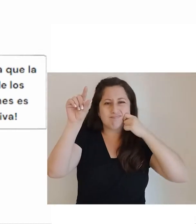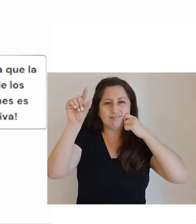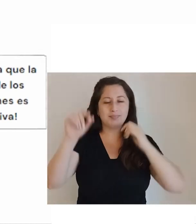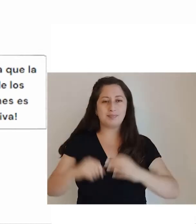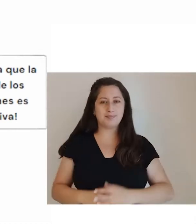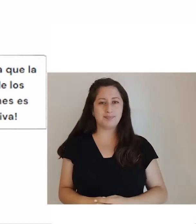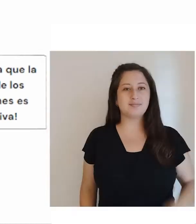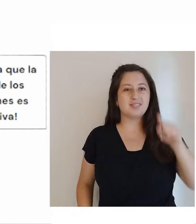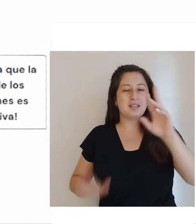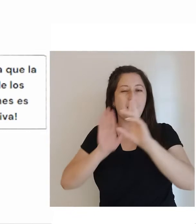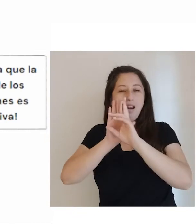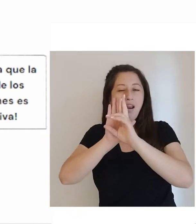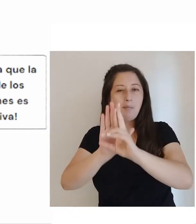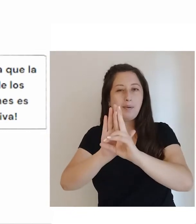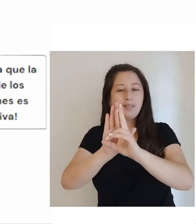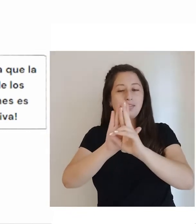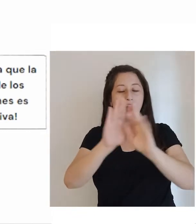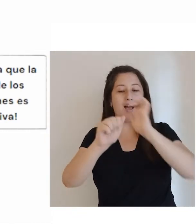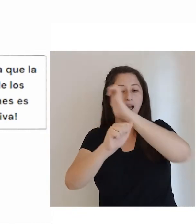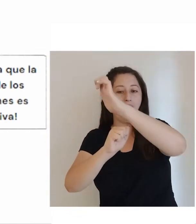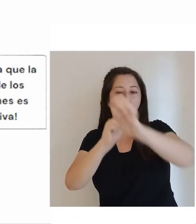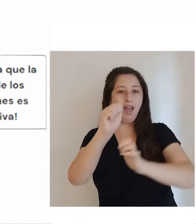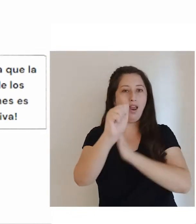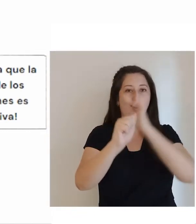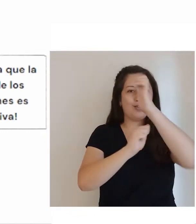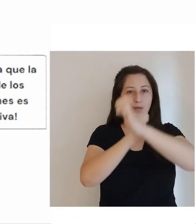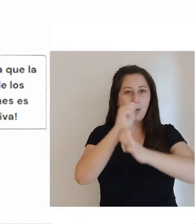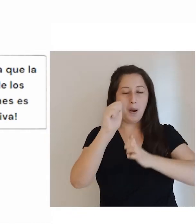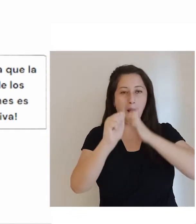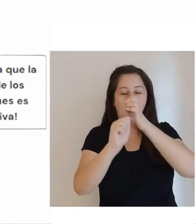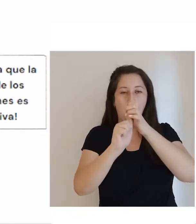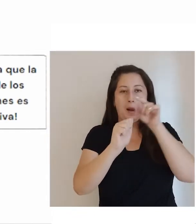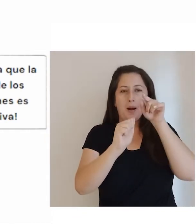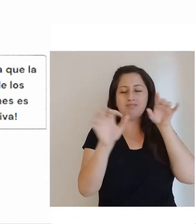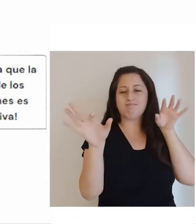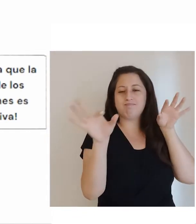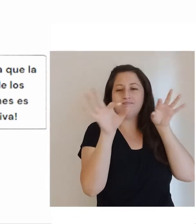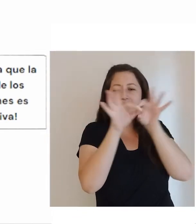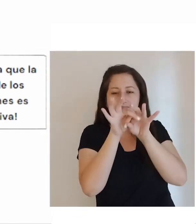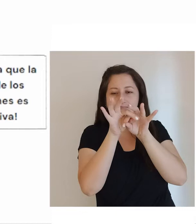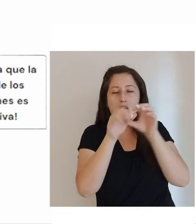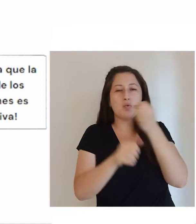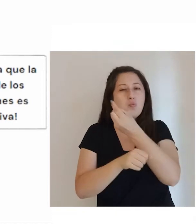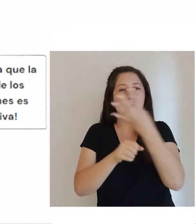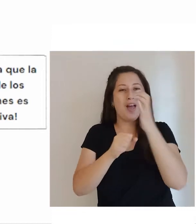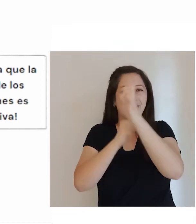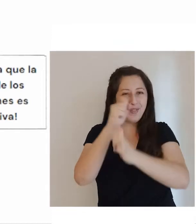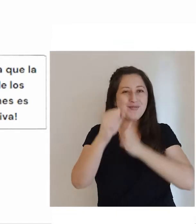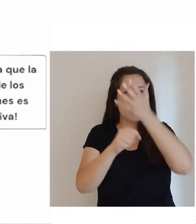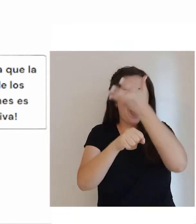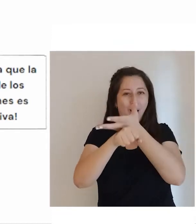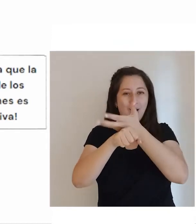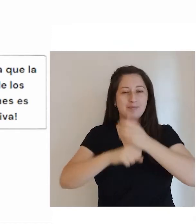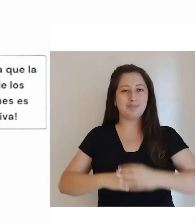diagrama. Representa la nube electrónica y su carga asociada a la densidad de electrones que